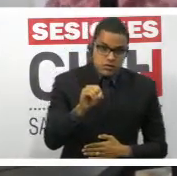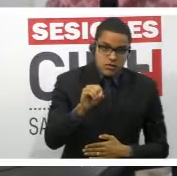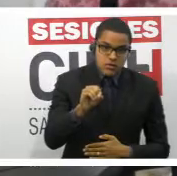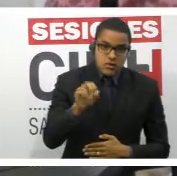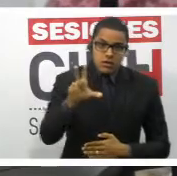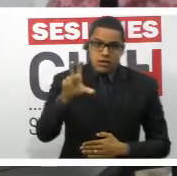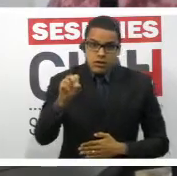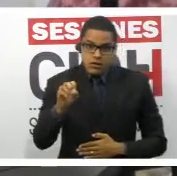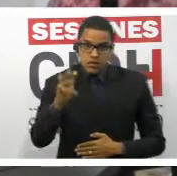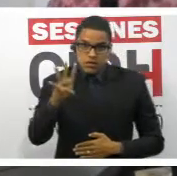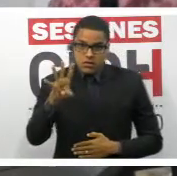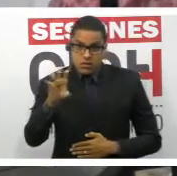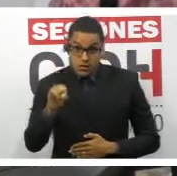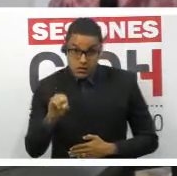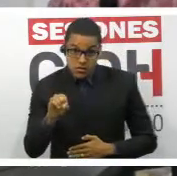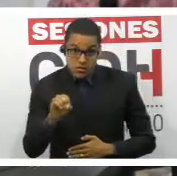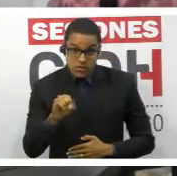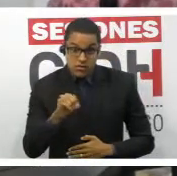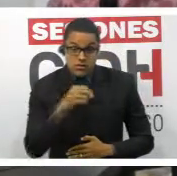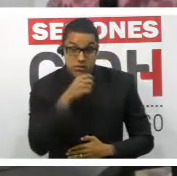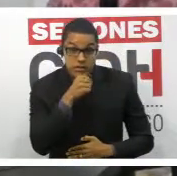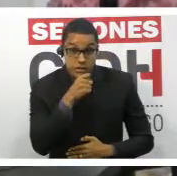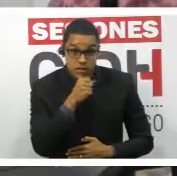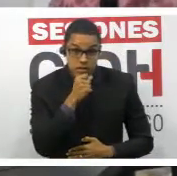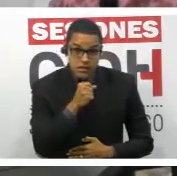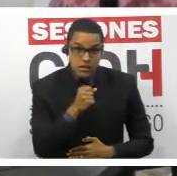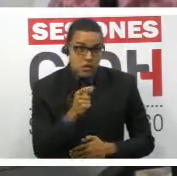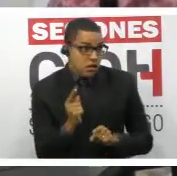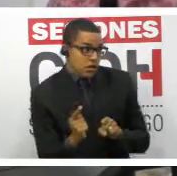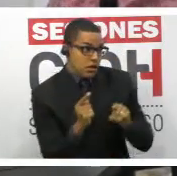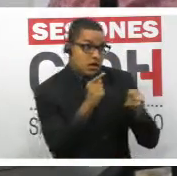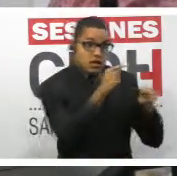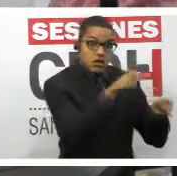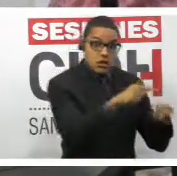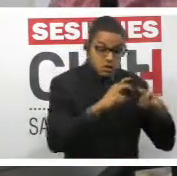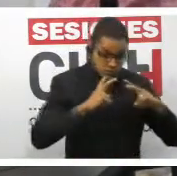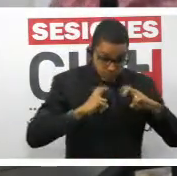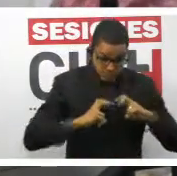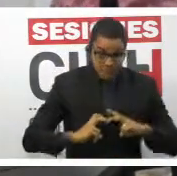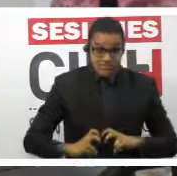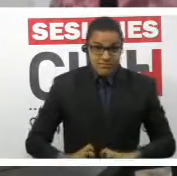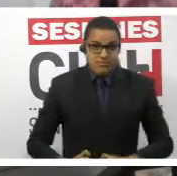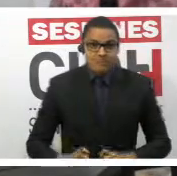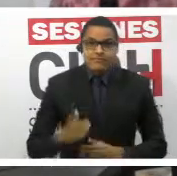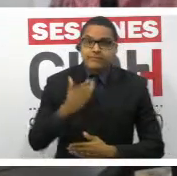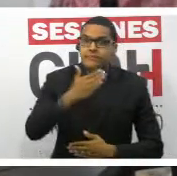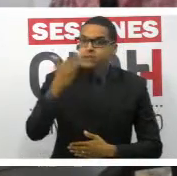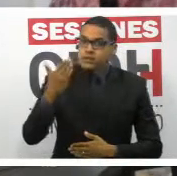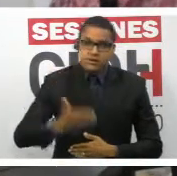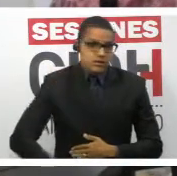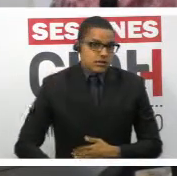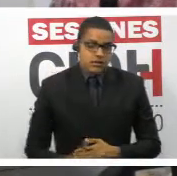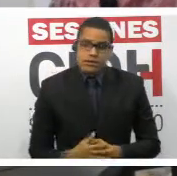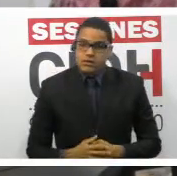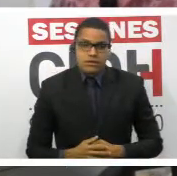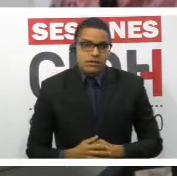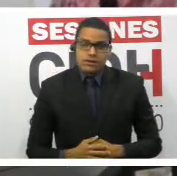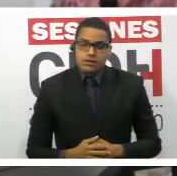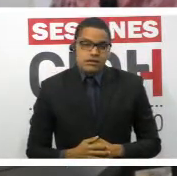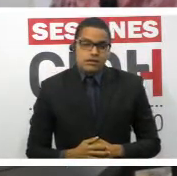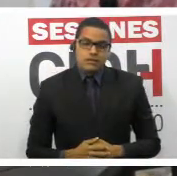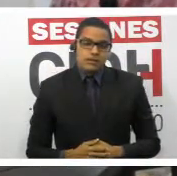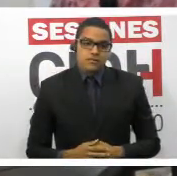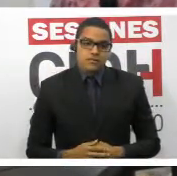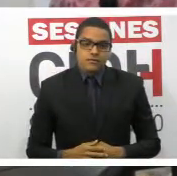han ido a un centro de salud a hacerse un estudio de papanicolaou poniendo en grave condición su salud pero